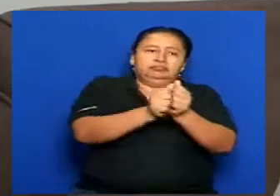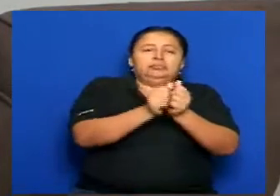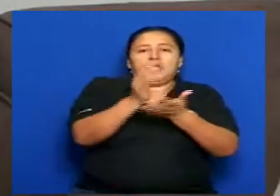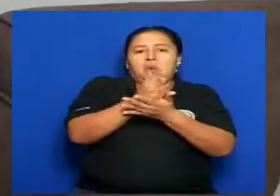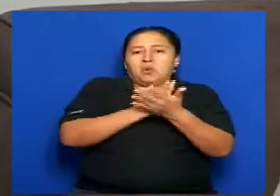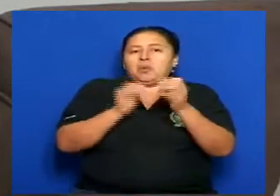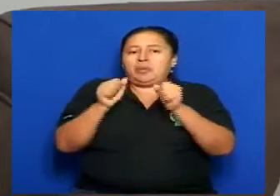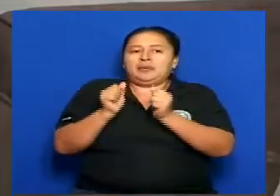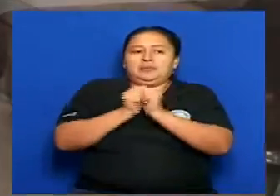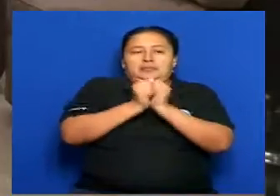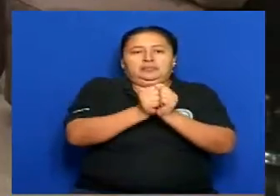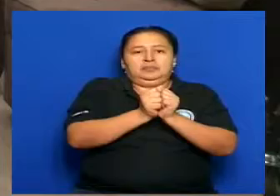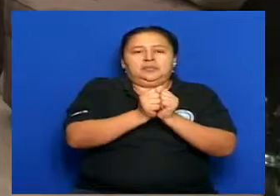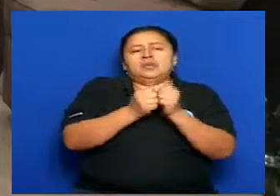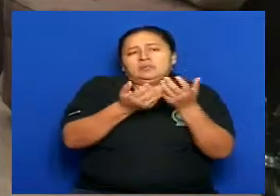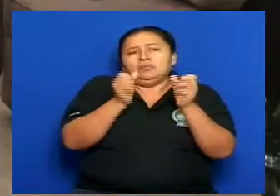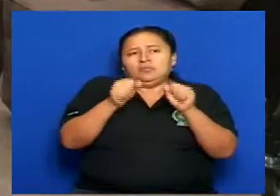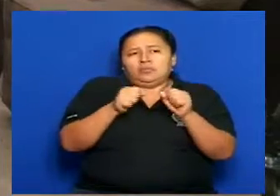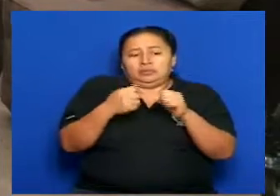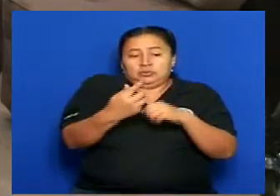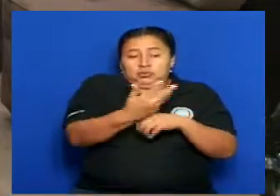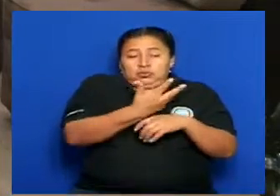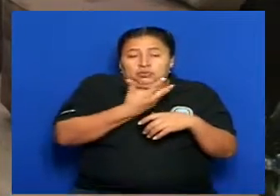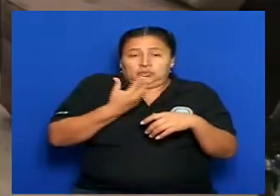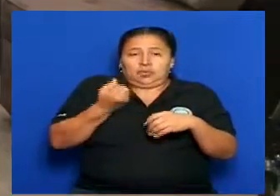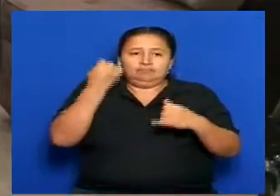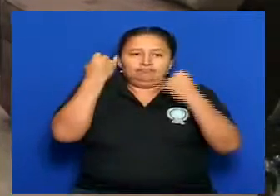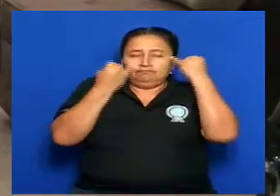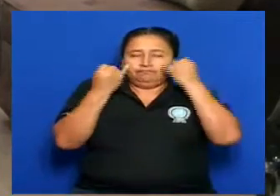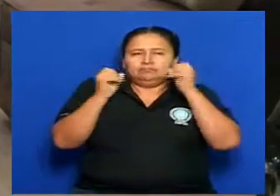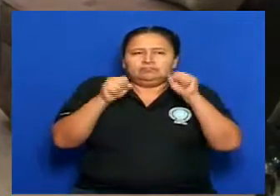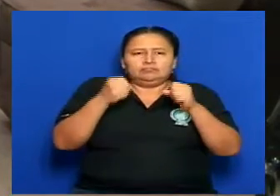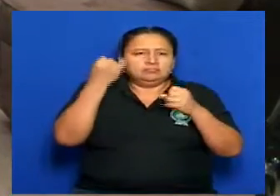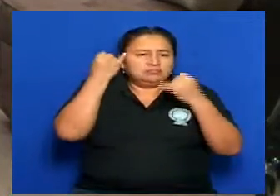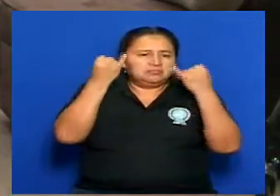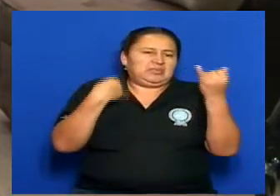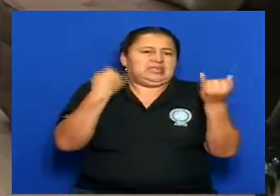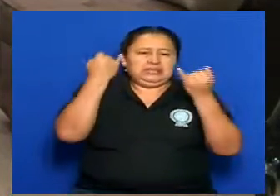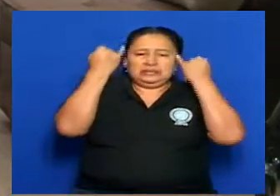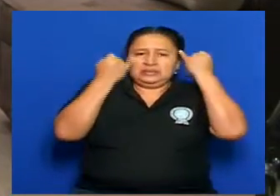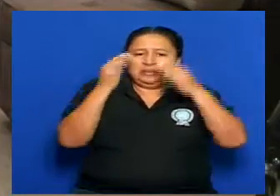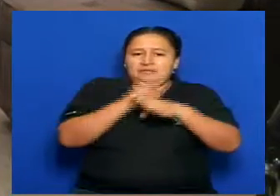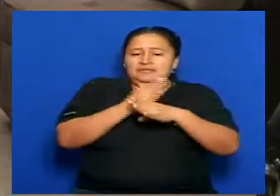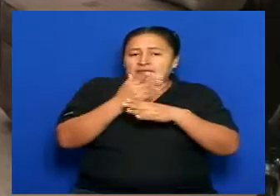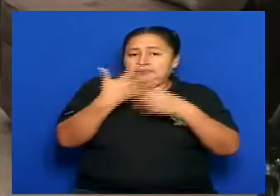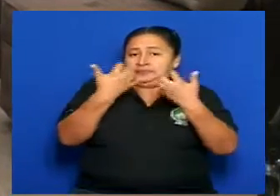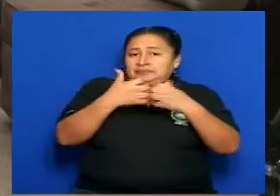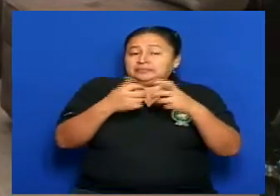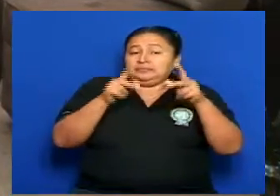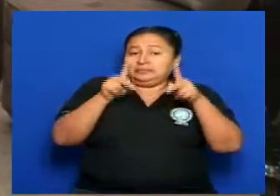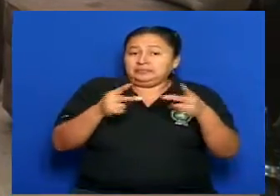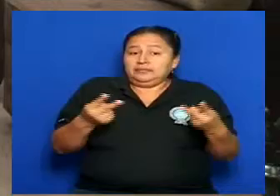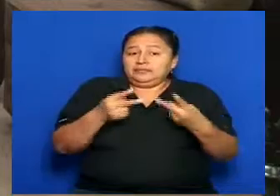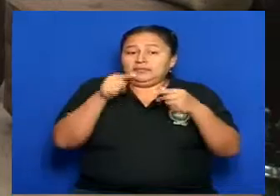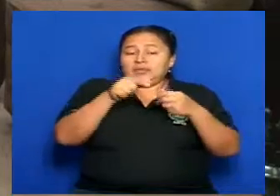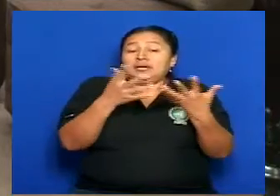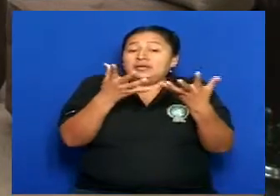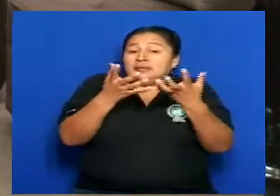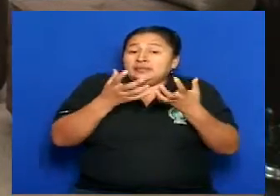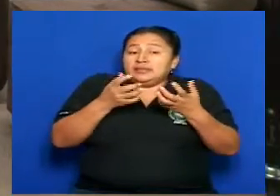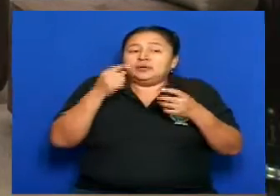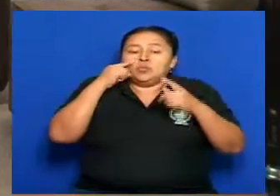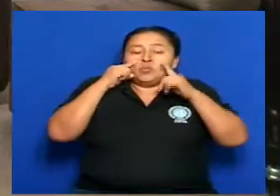medios que puedan y que podamos entre todos fortalecer las ideas de los empresarios que viven y están tratando